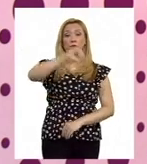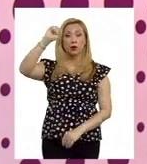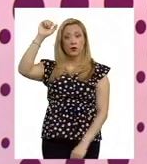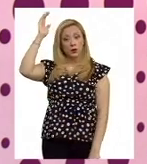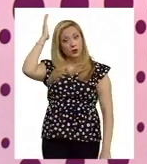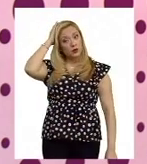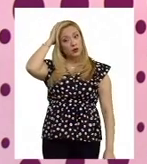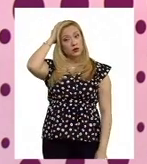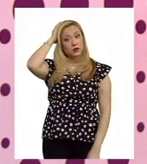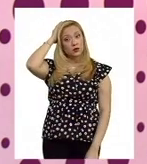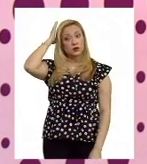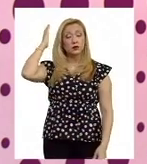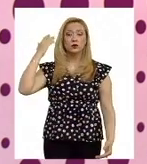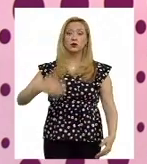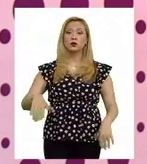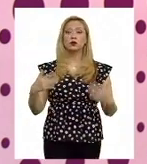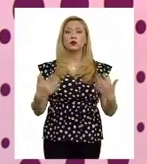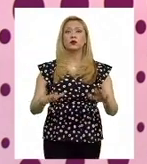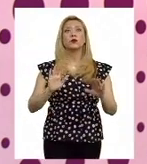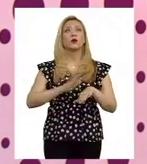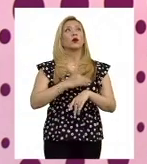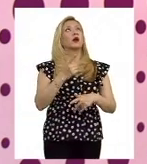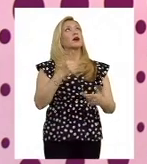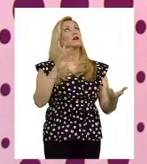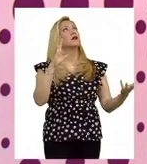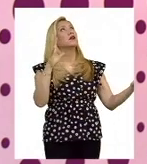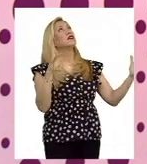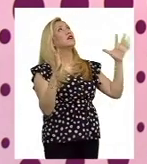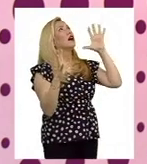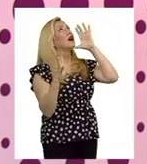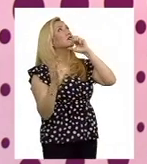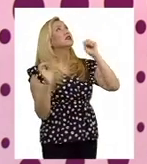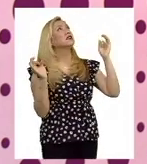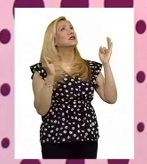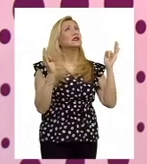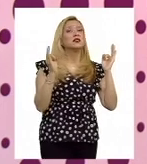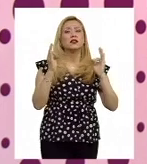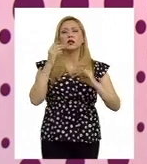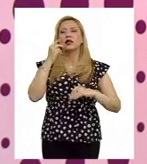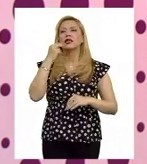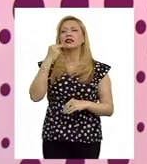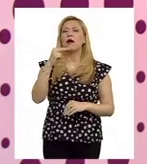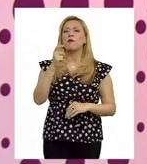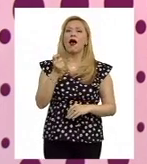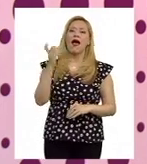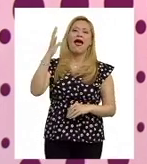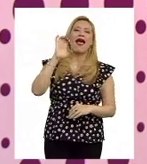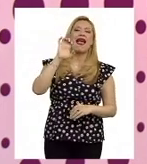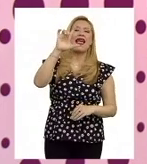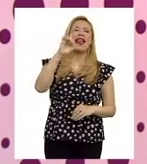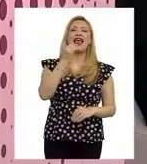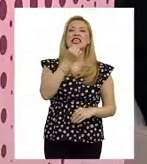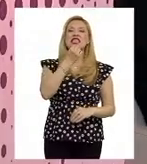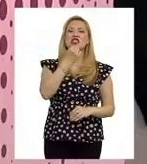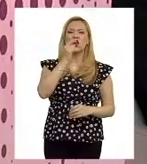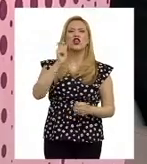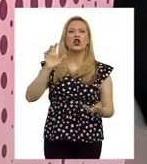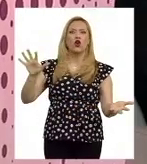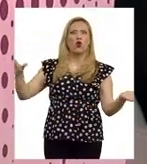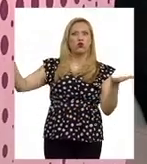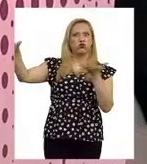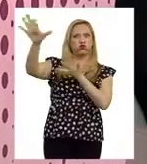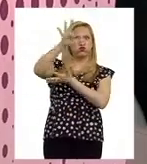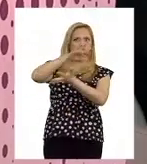efecto de la variabilidad climática, como puede ser el fenómeno del Niño, en algunas regiones, como en el